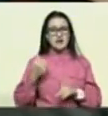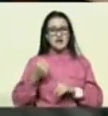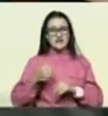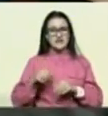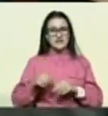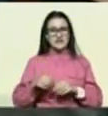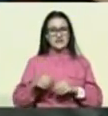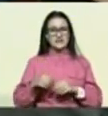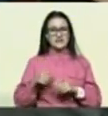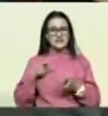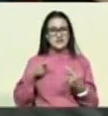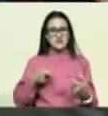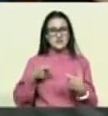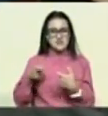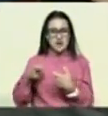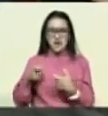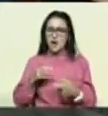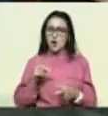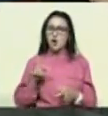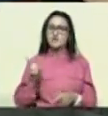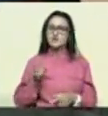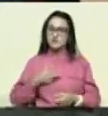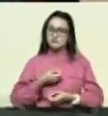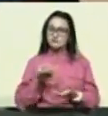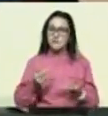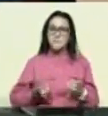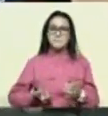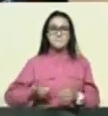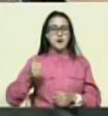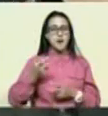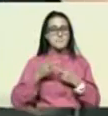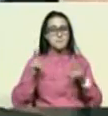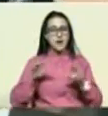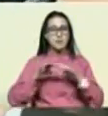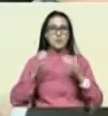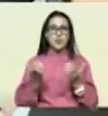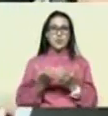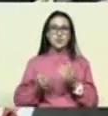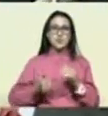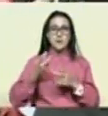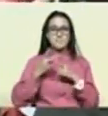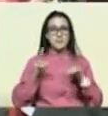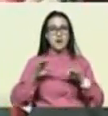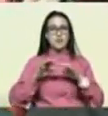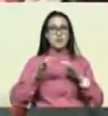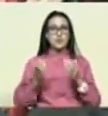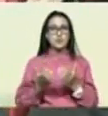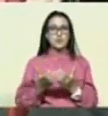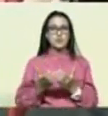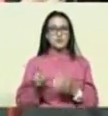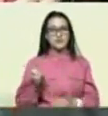desde Venezuela, más paz para Venezuela y más paz para el mundo también.